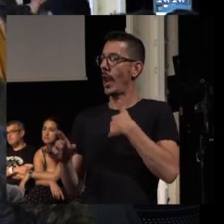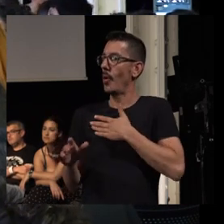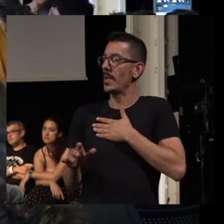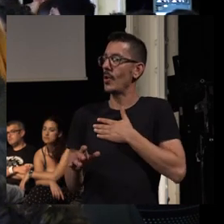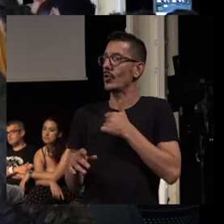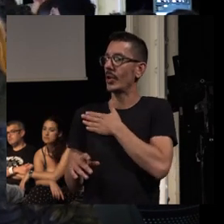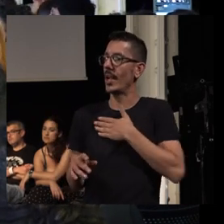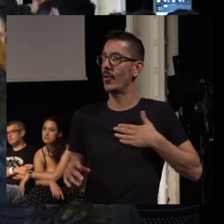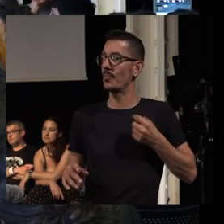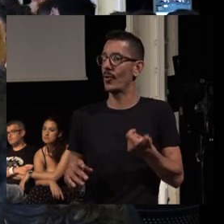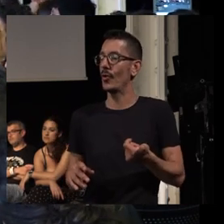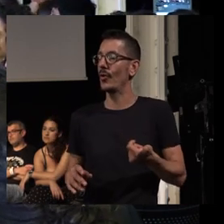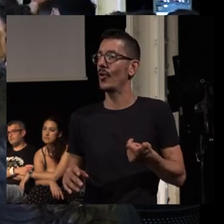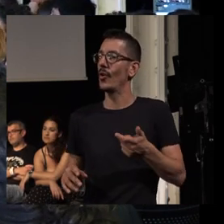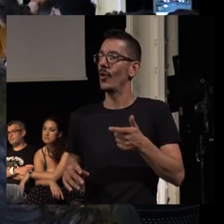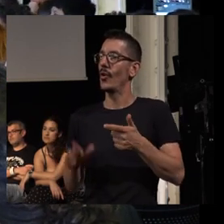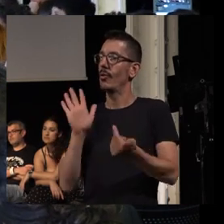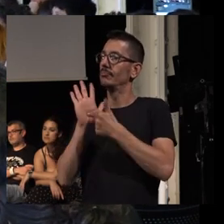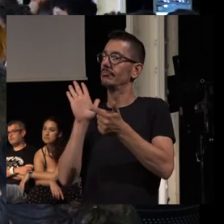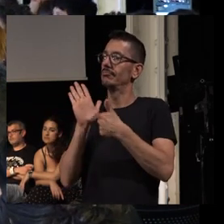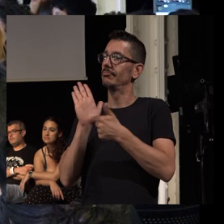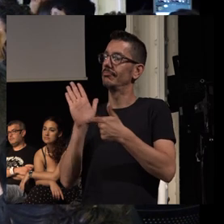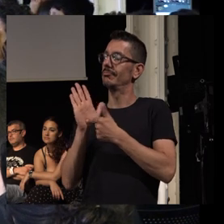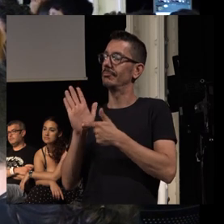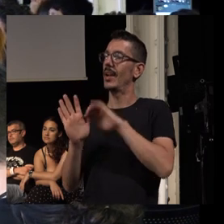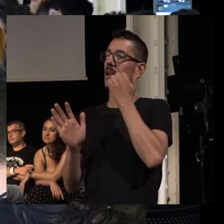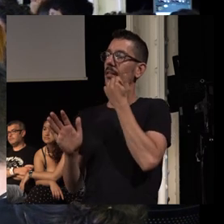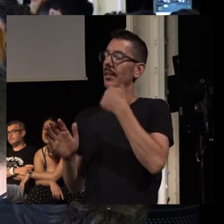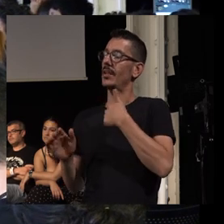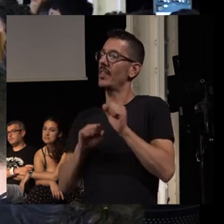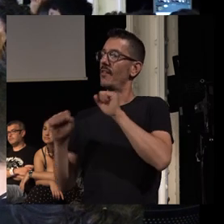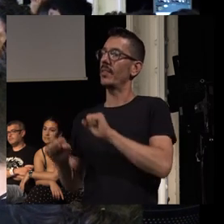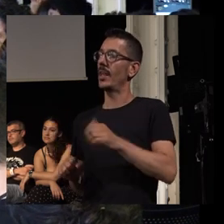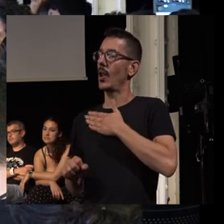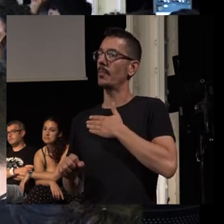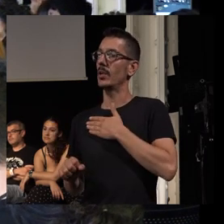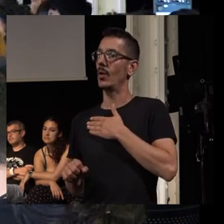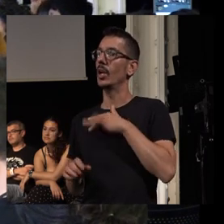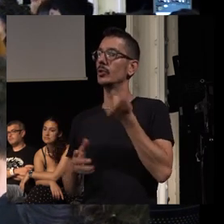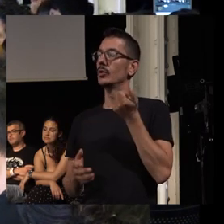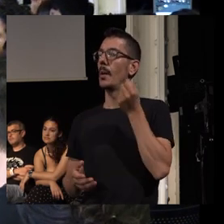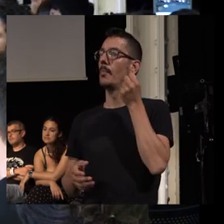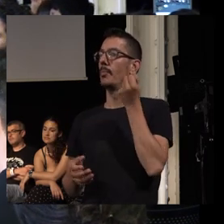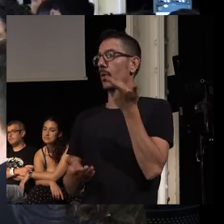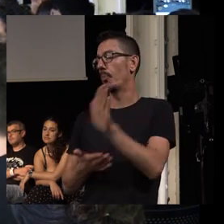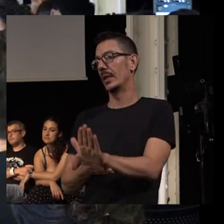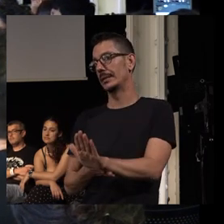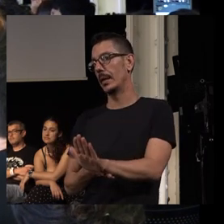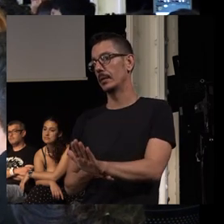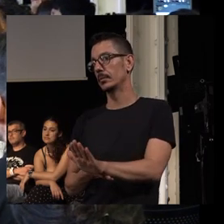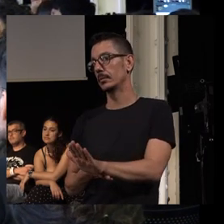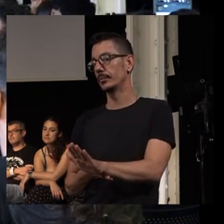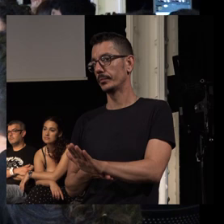también de alguna forma reivindicarlo o defenderlo. bueno, es una propuesta que tiene que ver con una alternativa al Estado